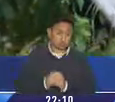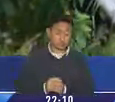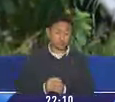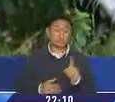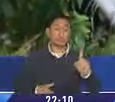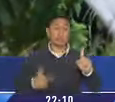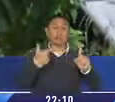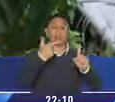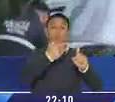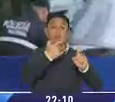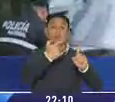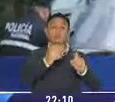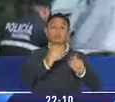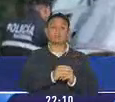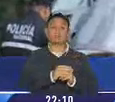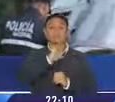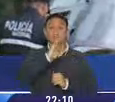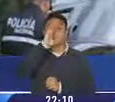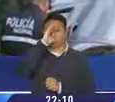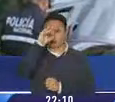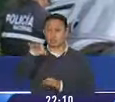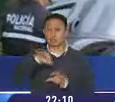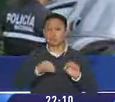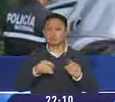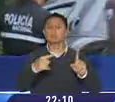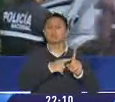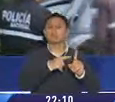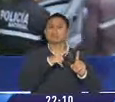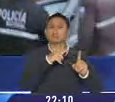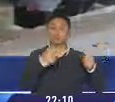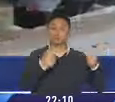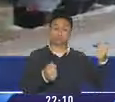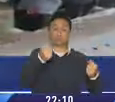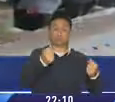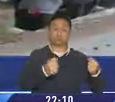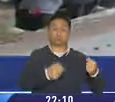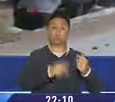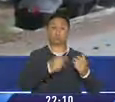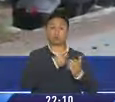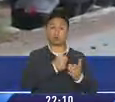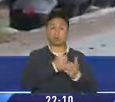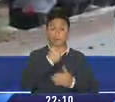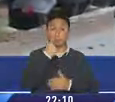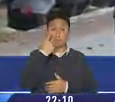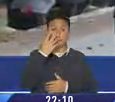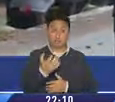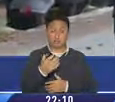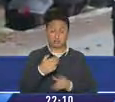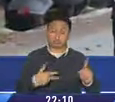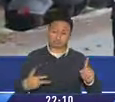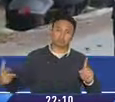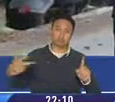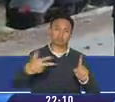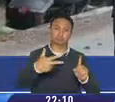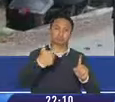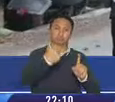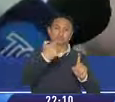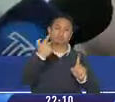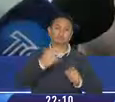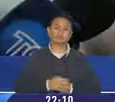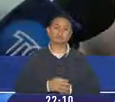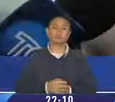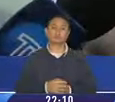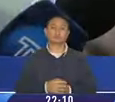estilo sicariato. La policía señala que la víctima salió en su camioneta a comprar el pan cuando fue interceptado por los gatilleros.